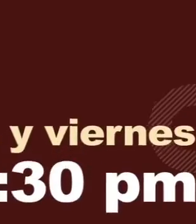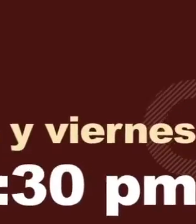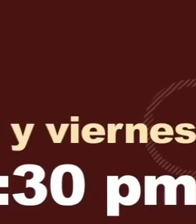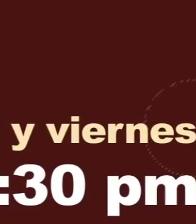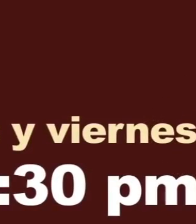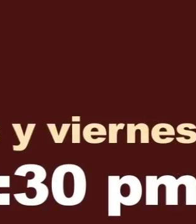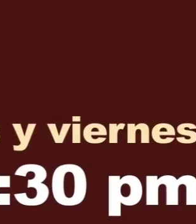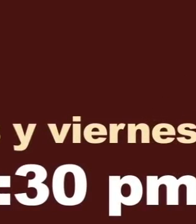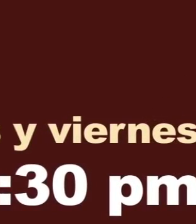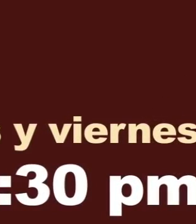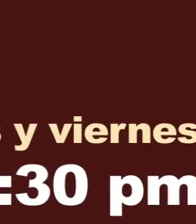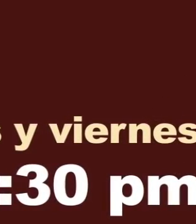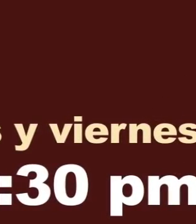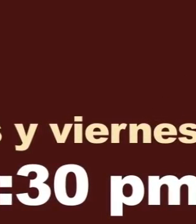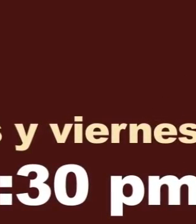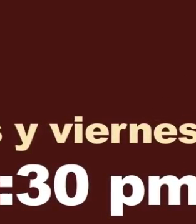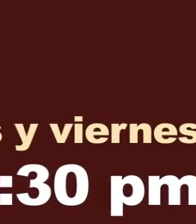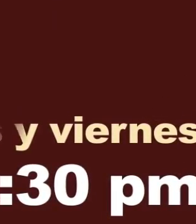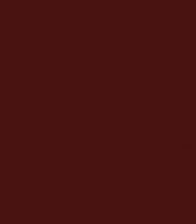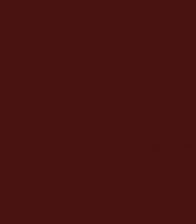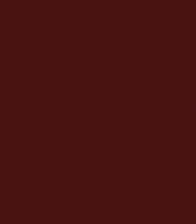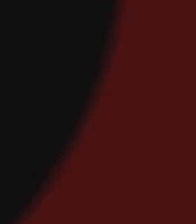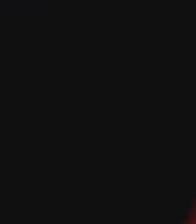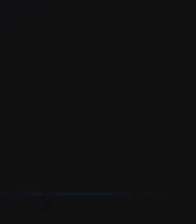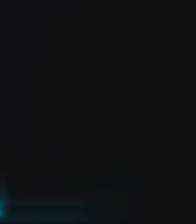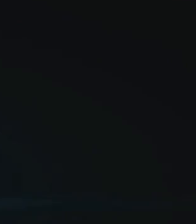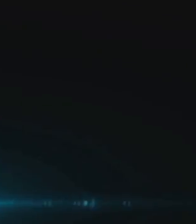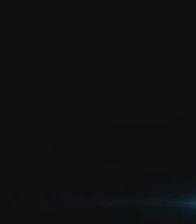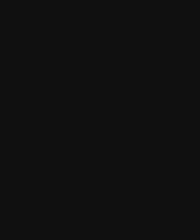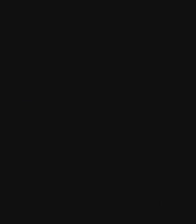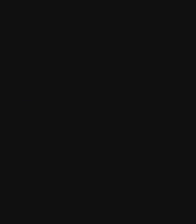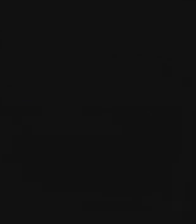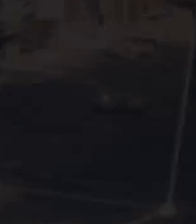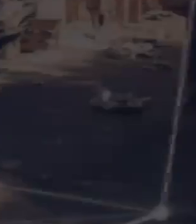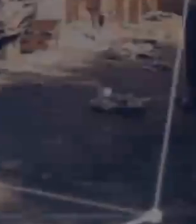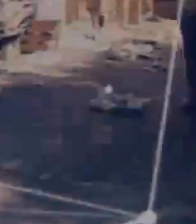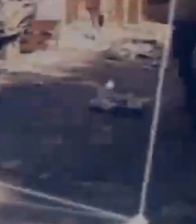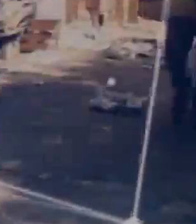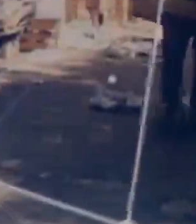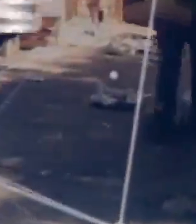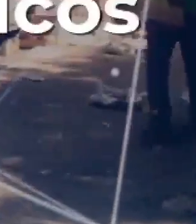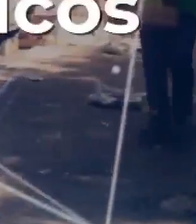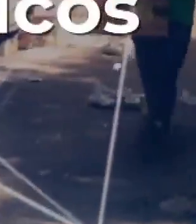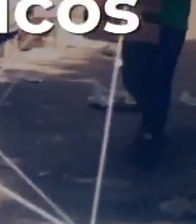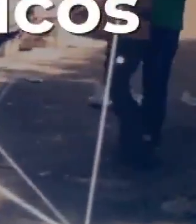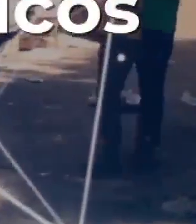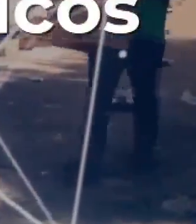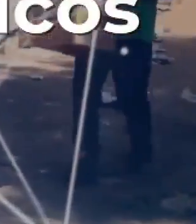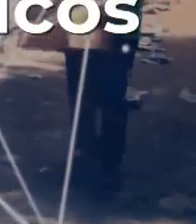Lunes, jueves y viernes a las 10:30 p.m. por Capital 21.